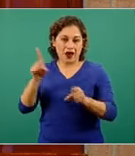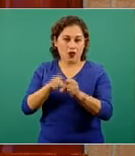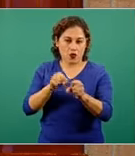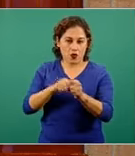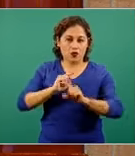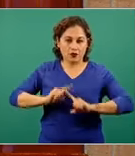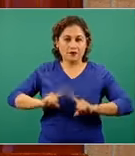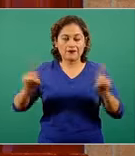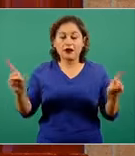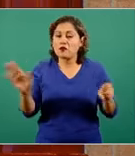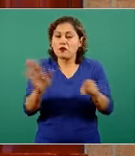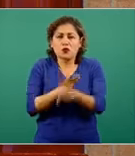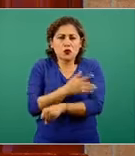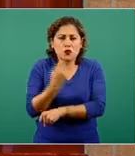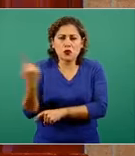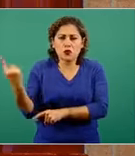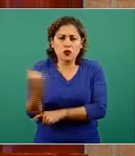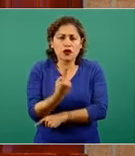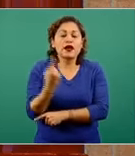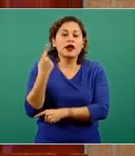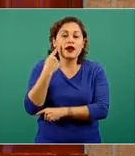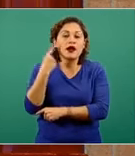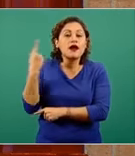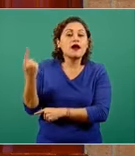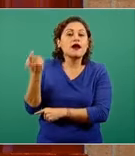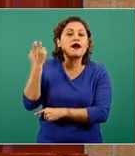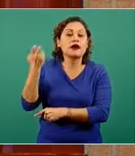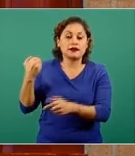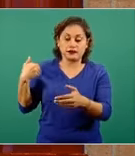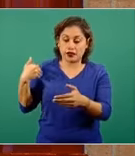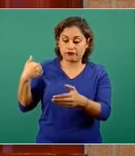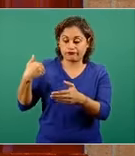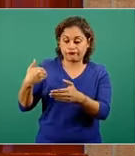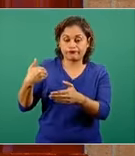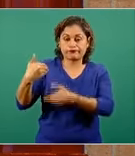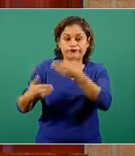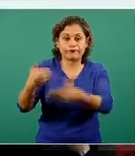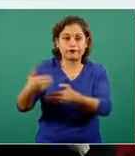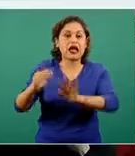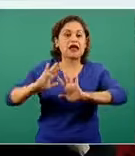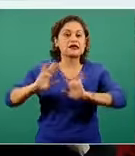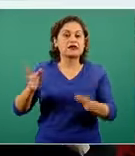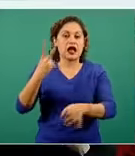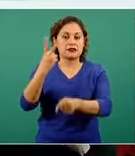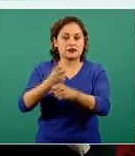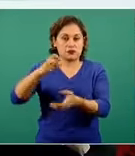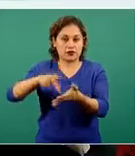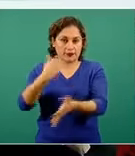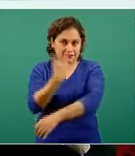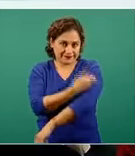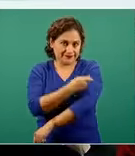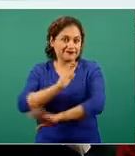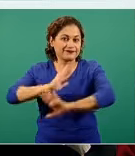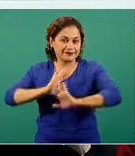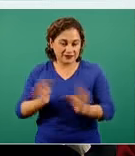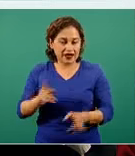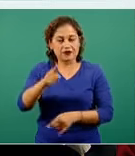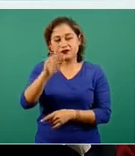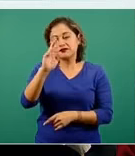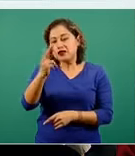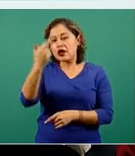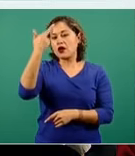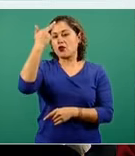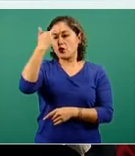porque precisamente representan el avance que tienen para las segundas dosis. Recordemos que las primeras dotaciones de vacuna